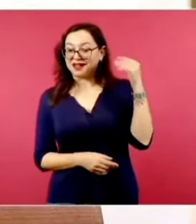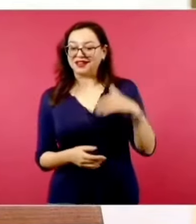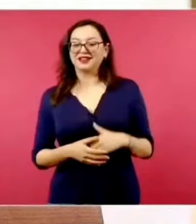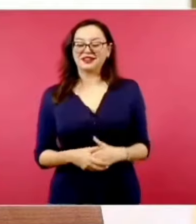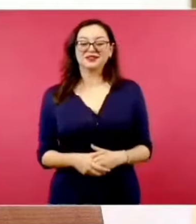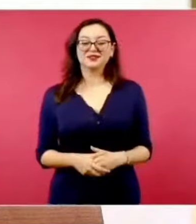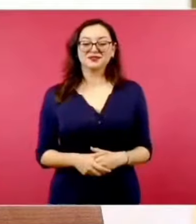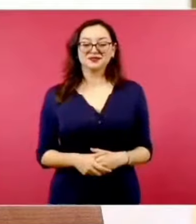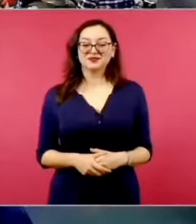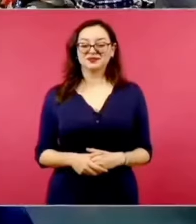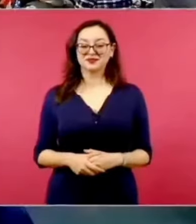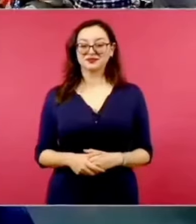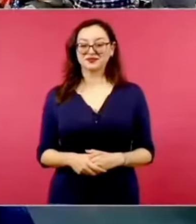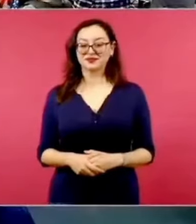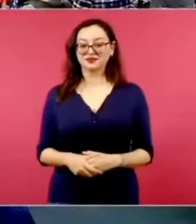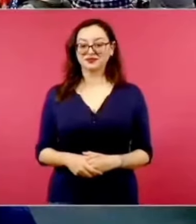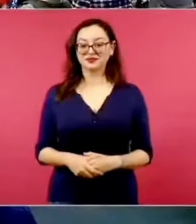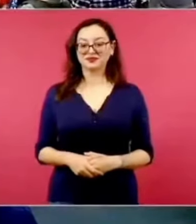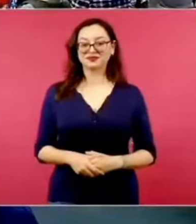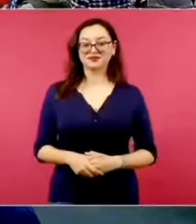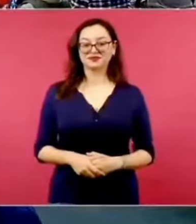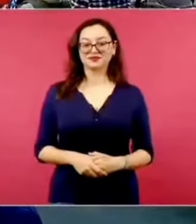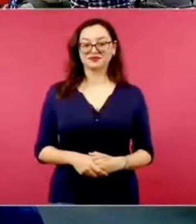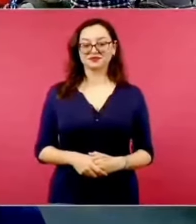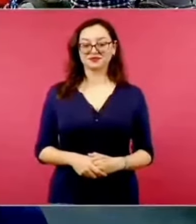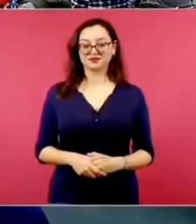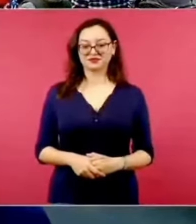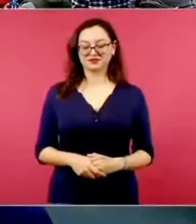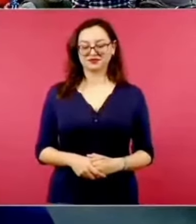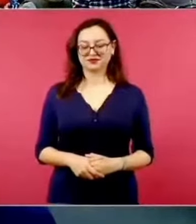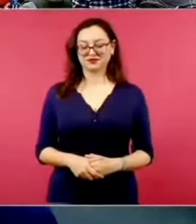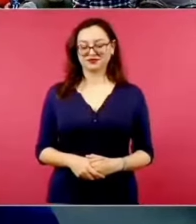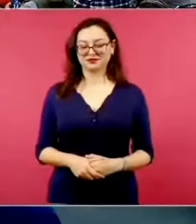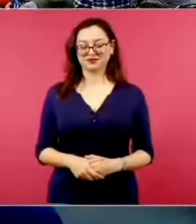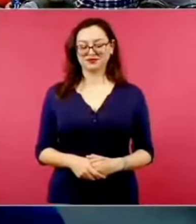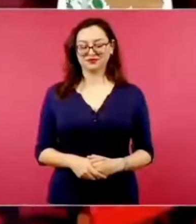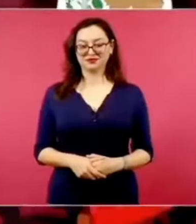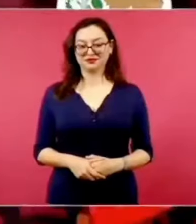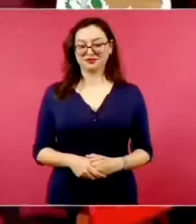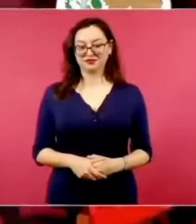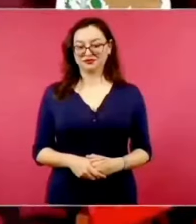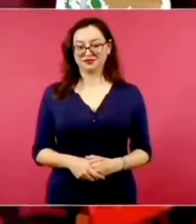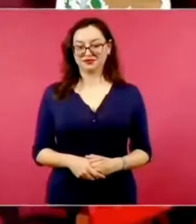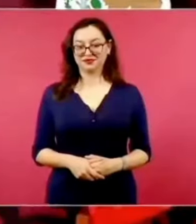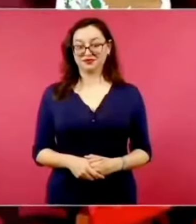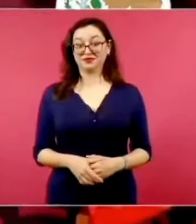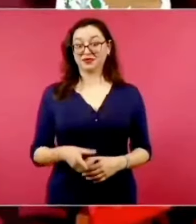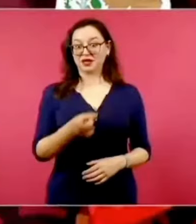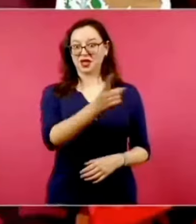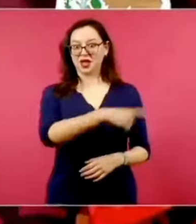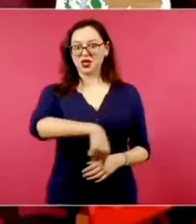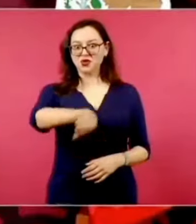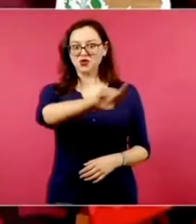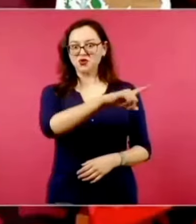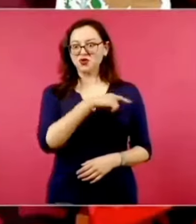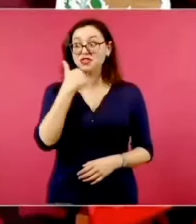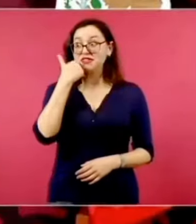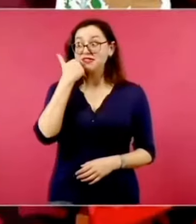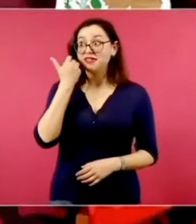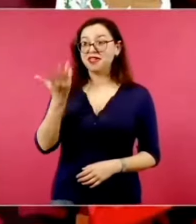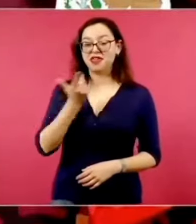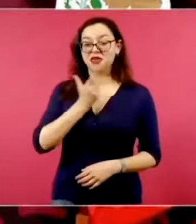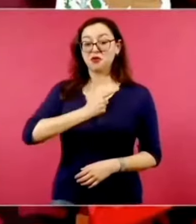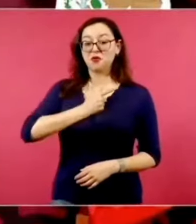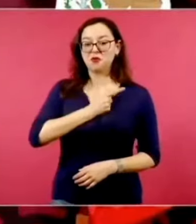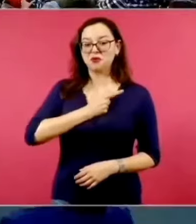sí van a ver eso le va a dar mucho gusto no a esa posibilidad a mis